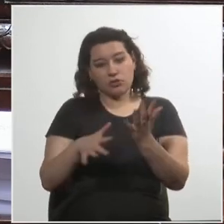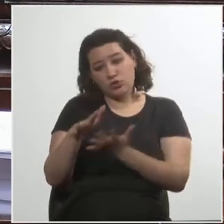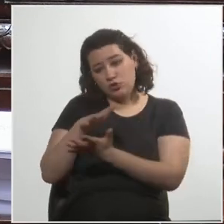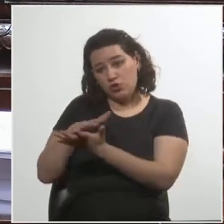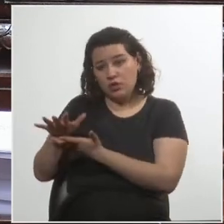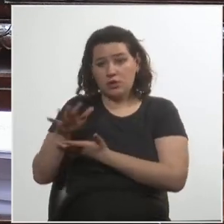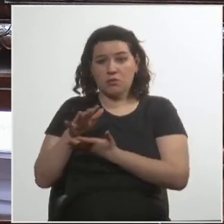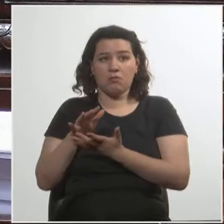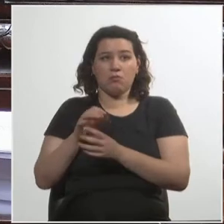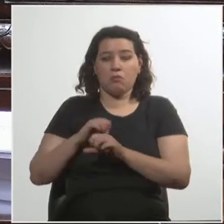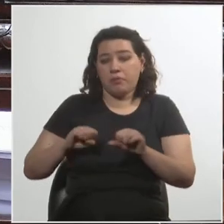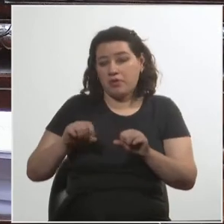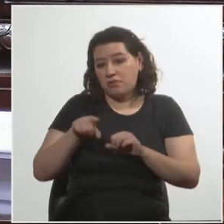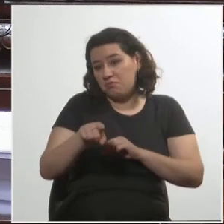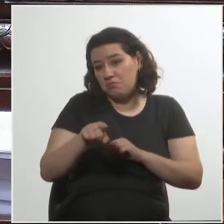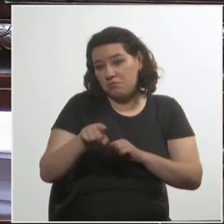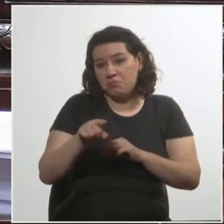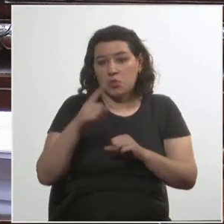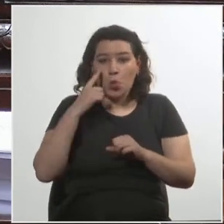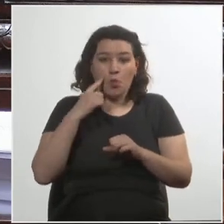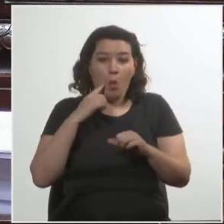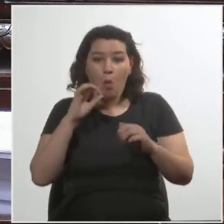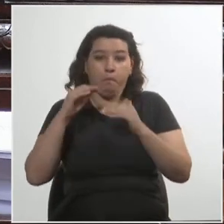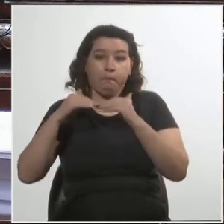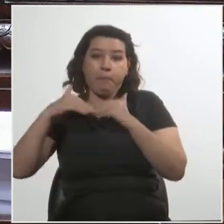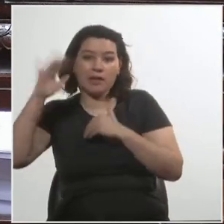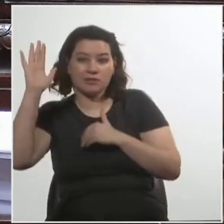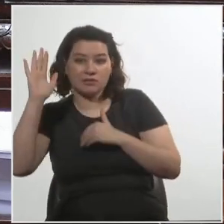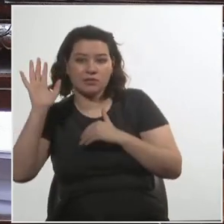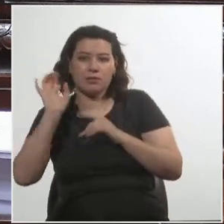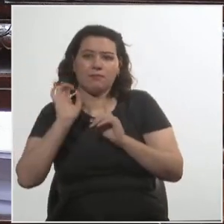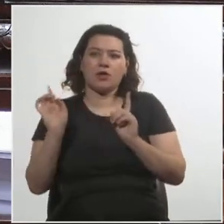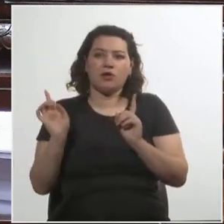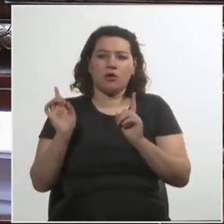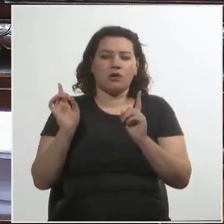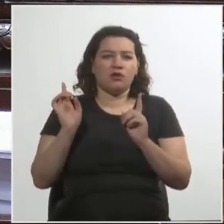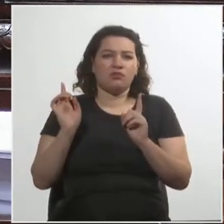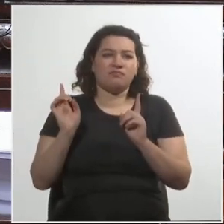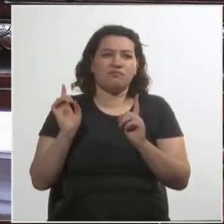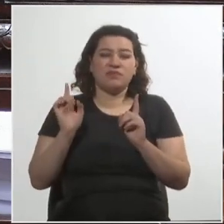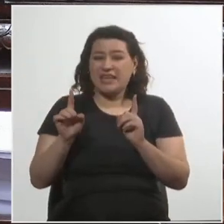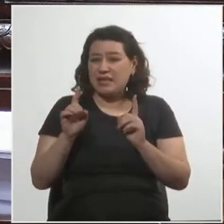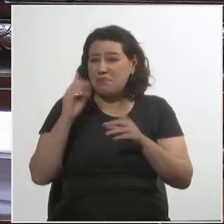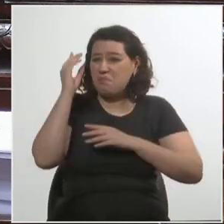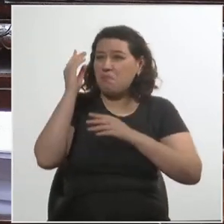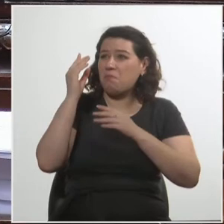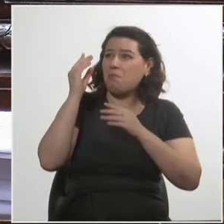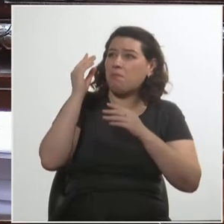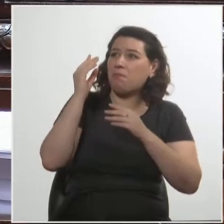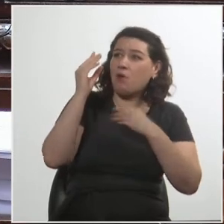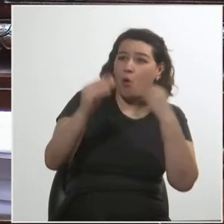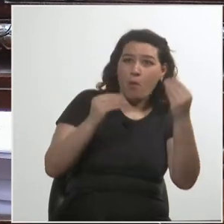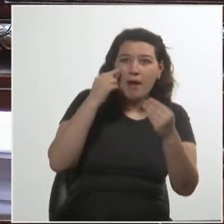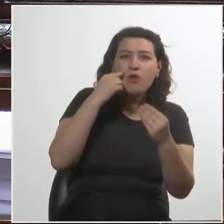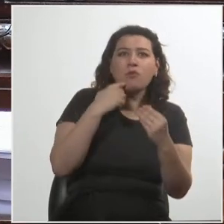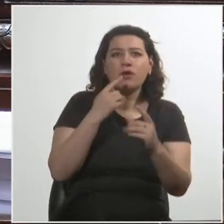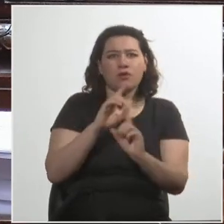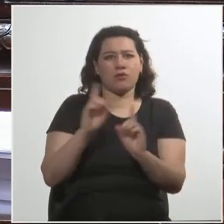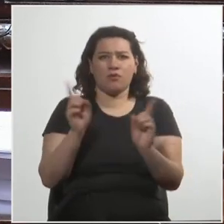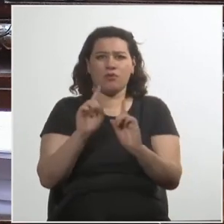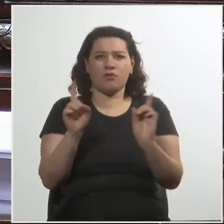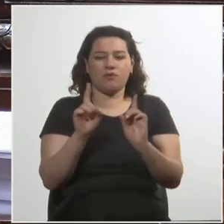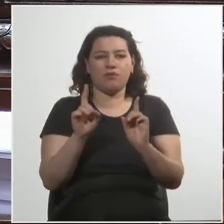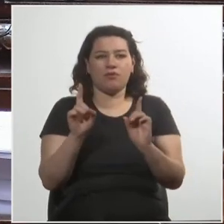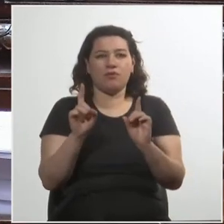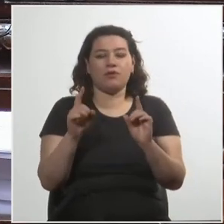podrán ser ellos o podrán ser más pero creo que no es lo que tiene que ocupar al al senado de la República